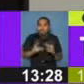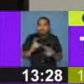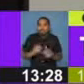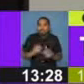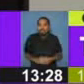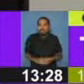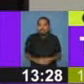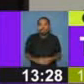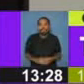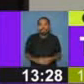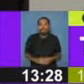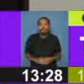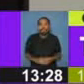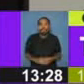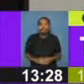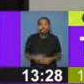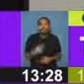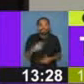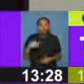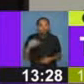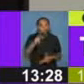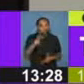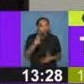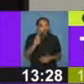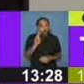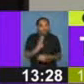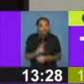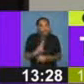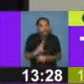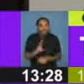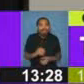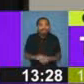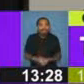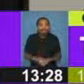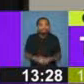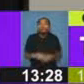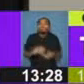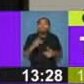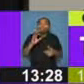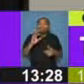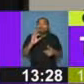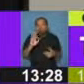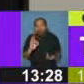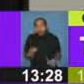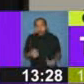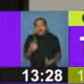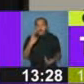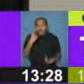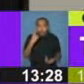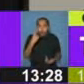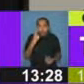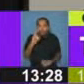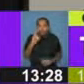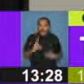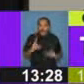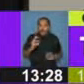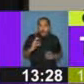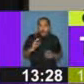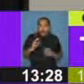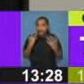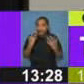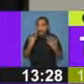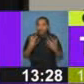mínimas así que cuidado sé que hay muchos que tienen bronca Y tienen razón en tener bronca por Cómo